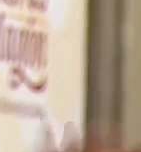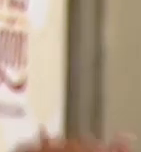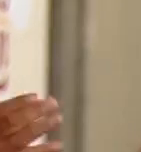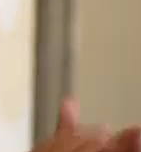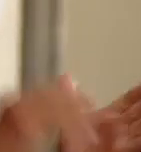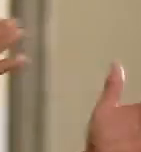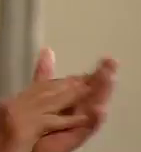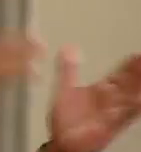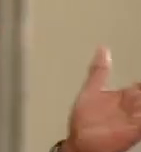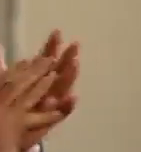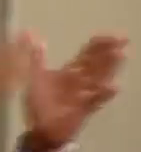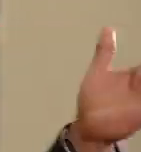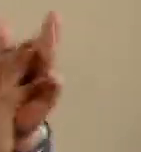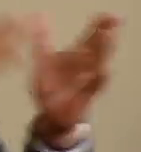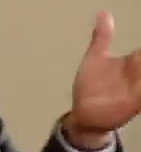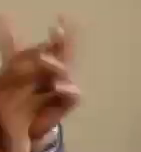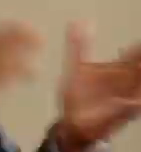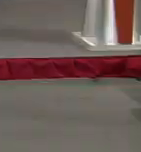Muchas gracias.